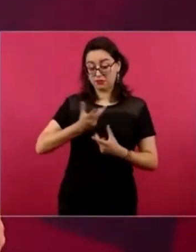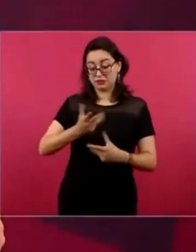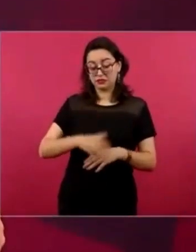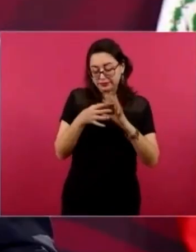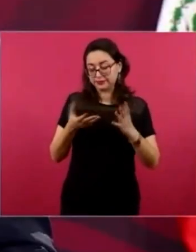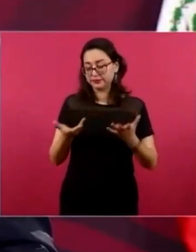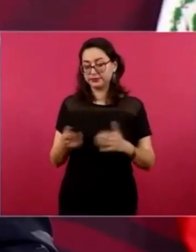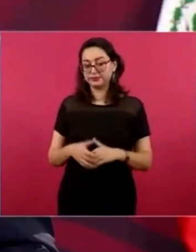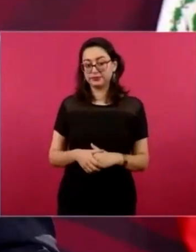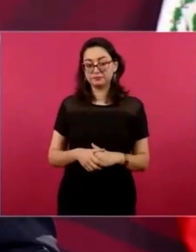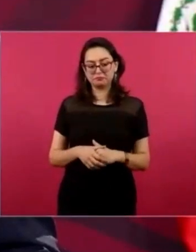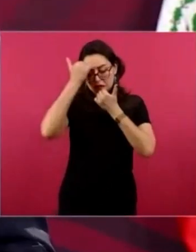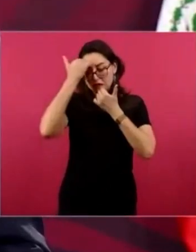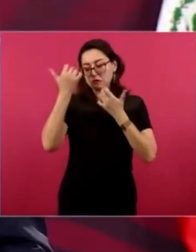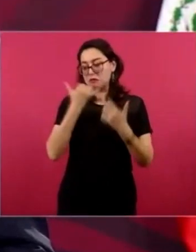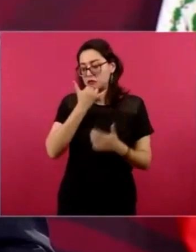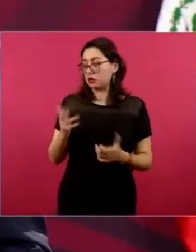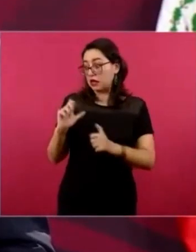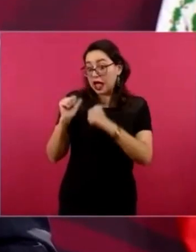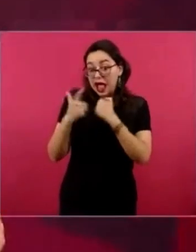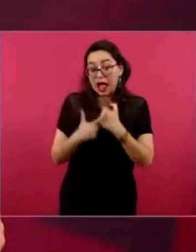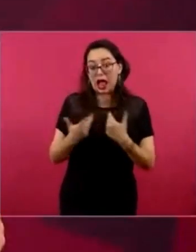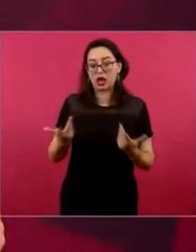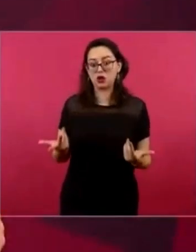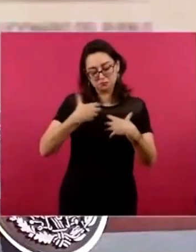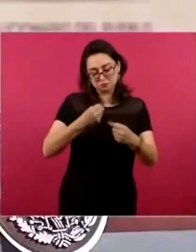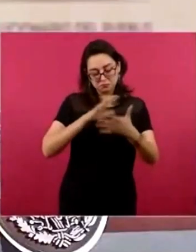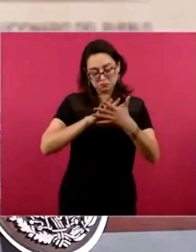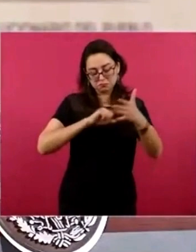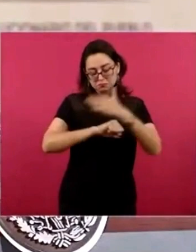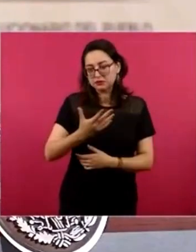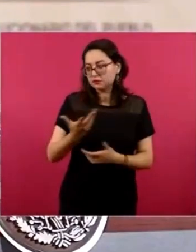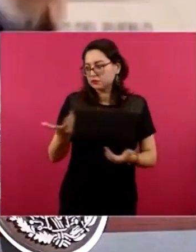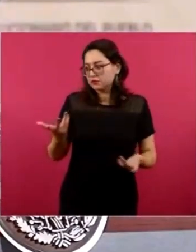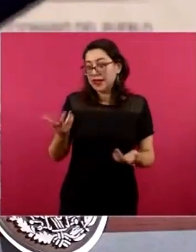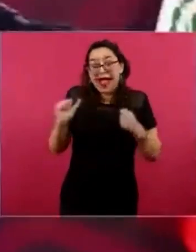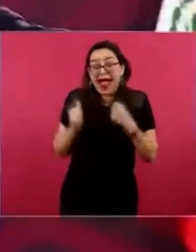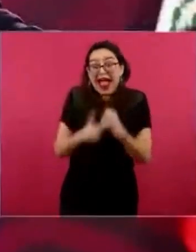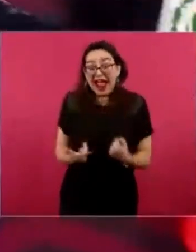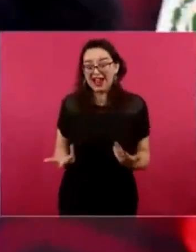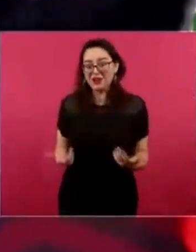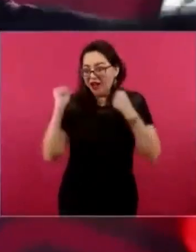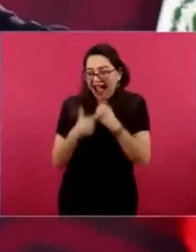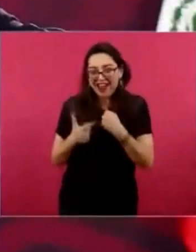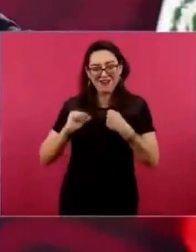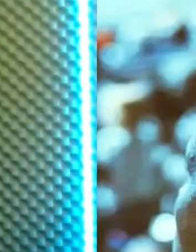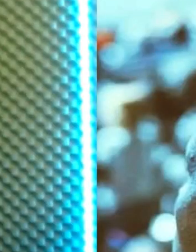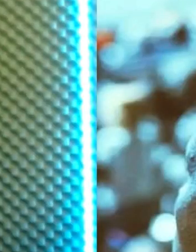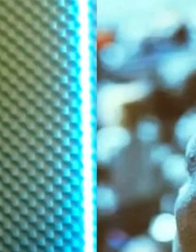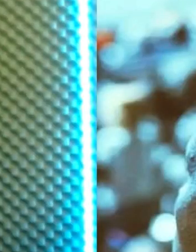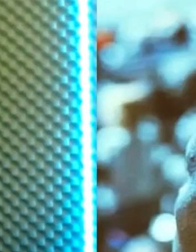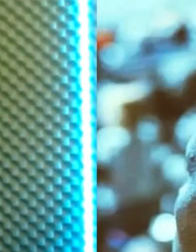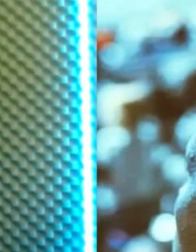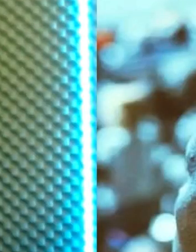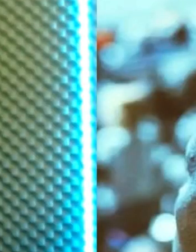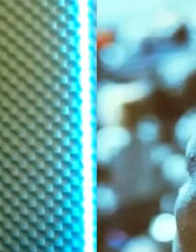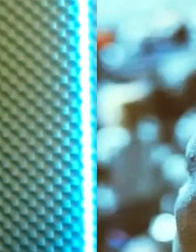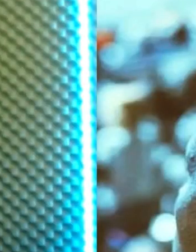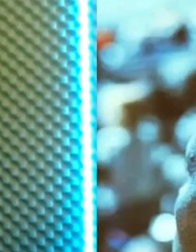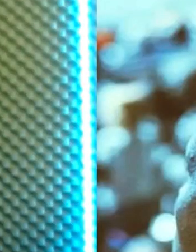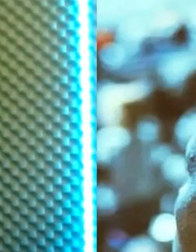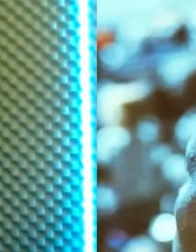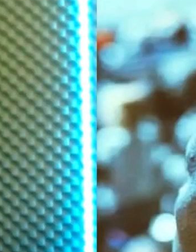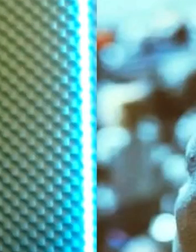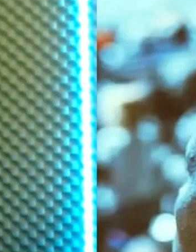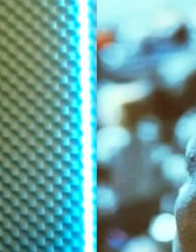sabía yo y me arrepiento y me pongo a disposición de la justicia. Que diga algo. Lo que acaba de hacer el presidente